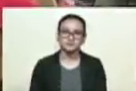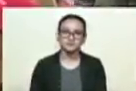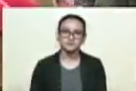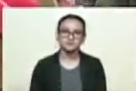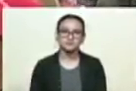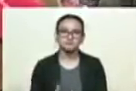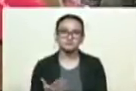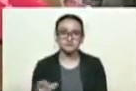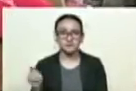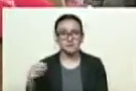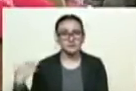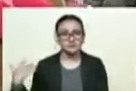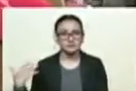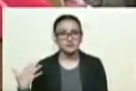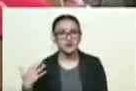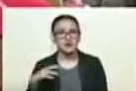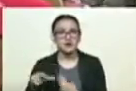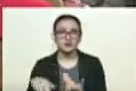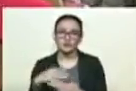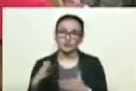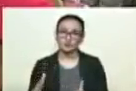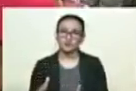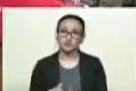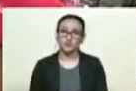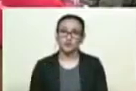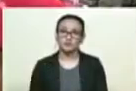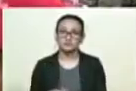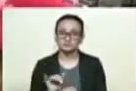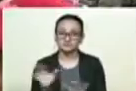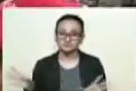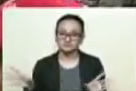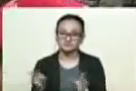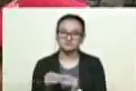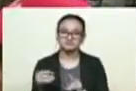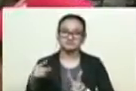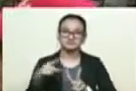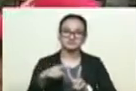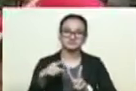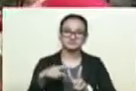estos meses de revolución. Con esta información desde el poliedro,